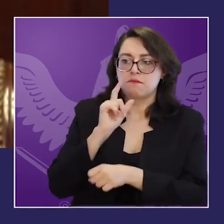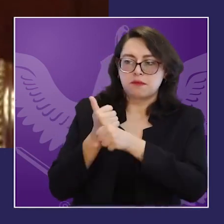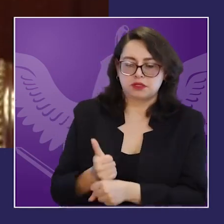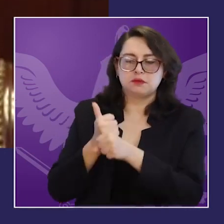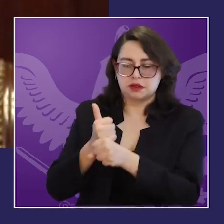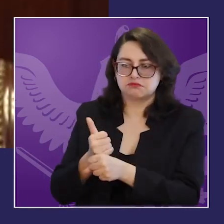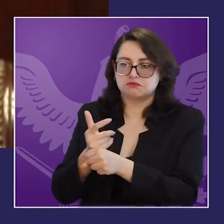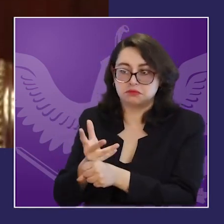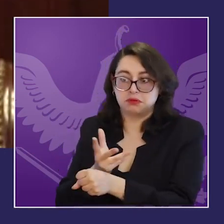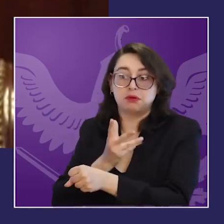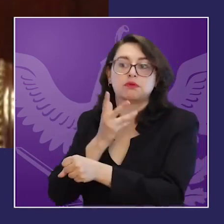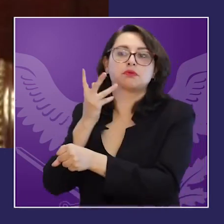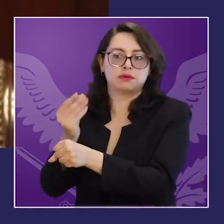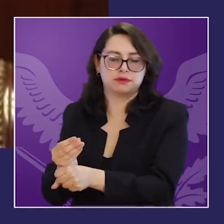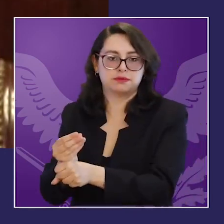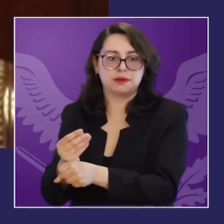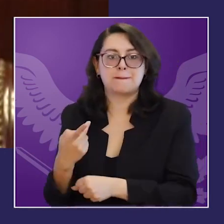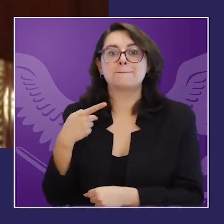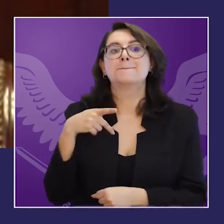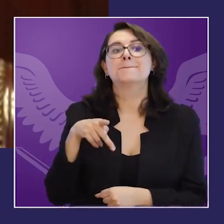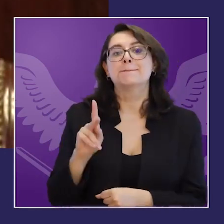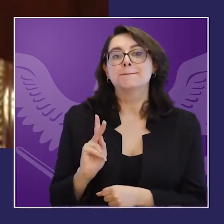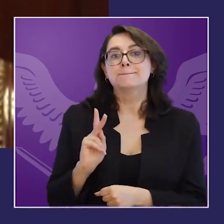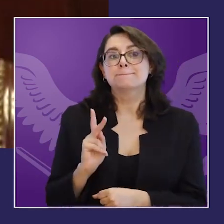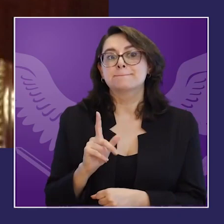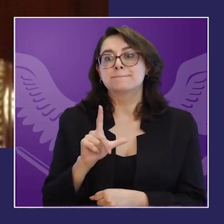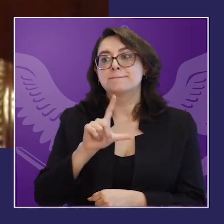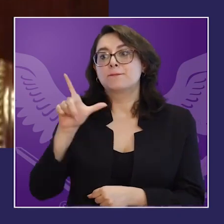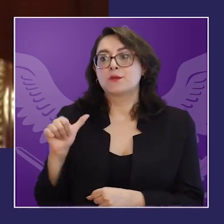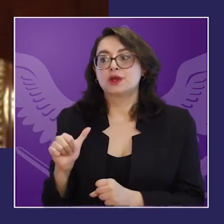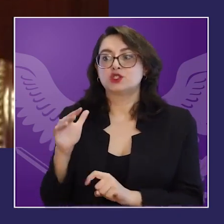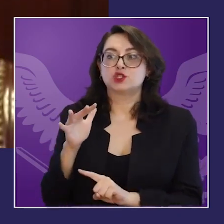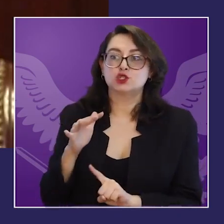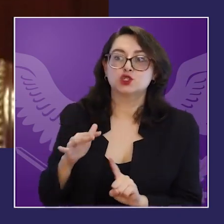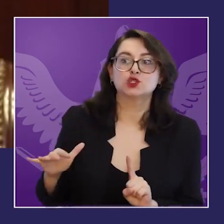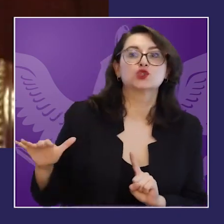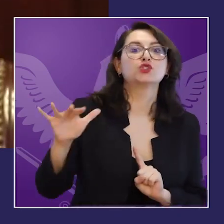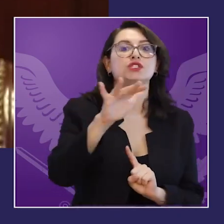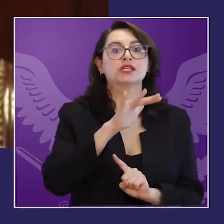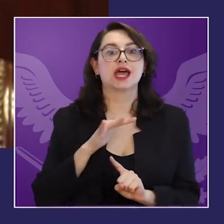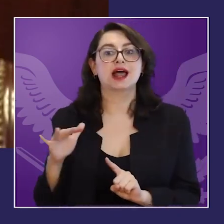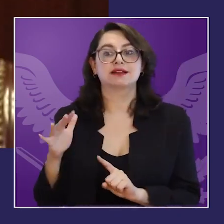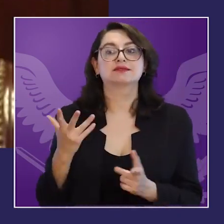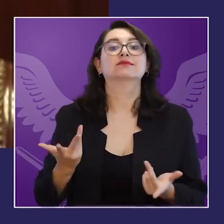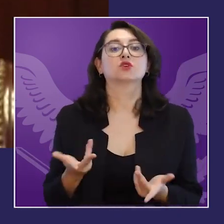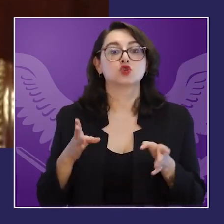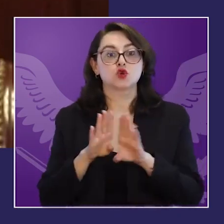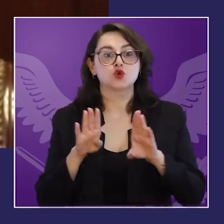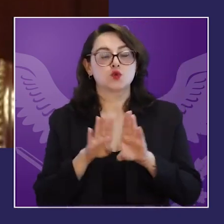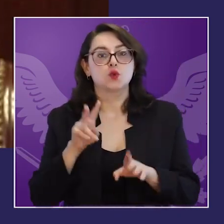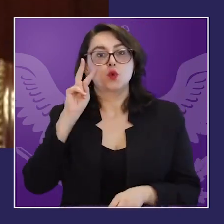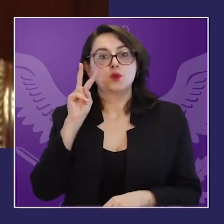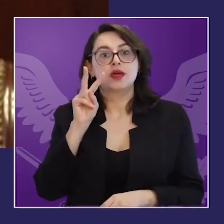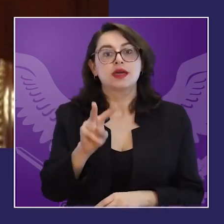es lo que espera también? ¿Qué es lo que se espera socialmente de esa sentencia? Que hay una cosa muy interesante que tiene que ver con